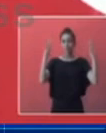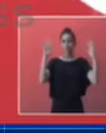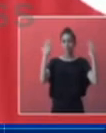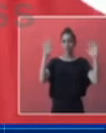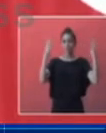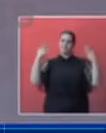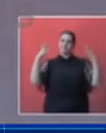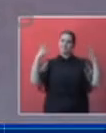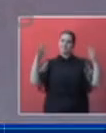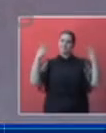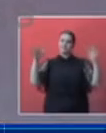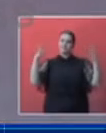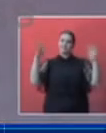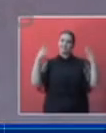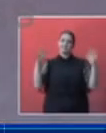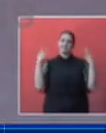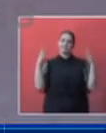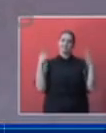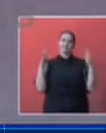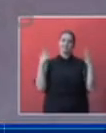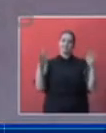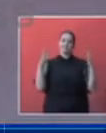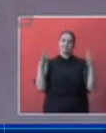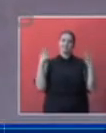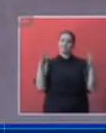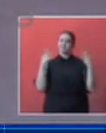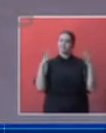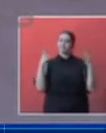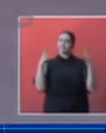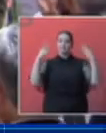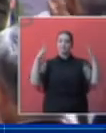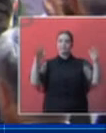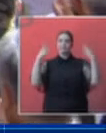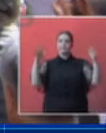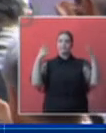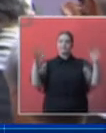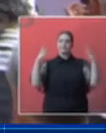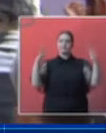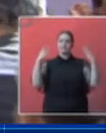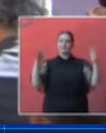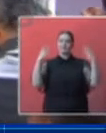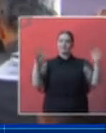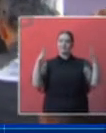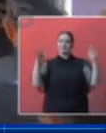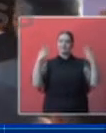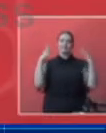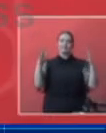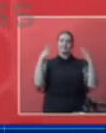te cojan, pues te pasa lo que le pasó ayer a Bolaños, ¿no? Que se te cae una cara de, en fin,